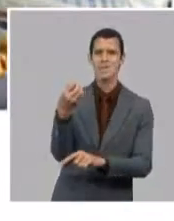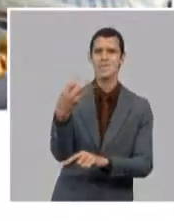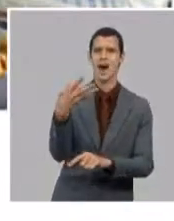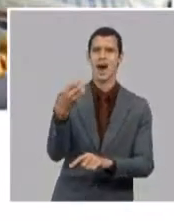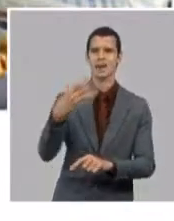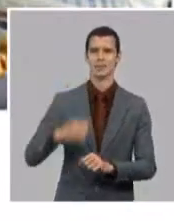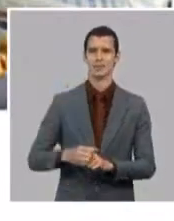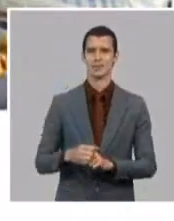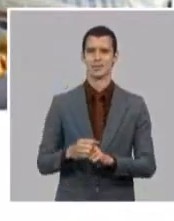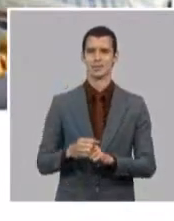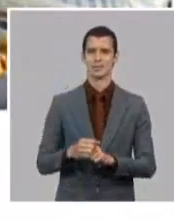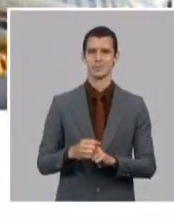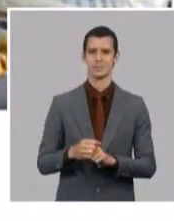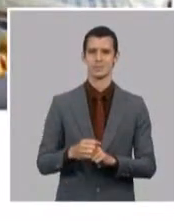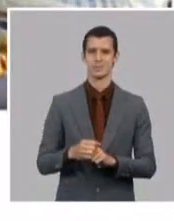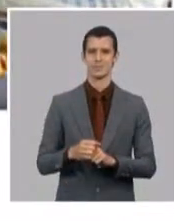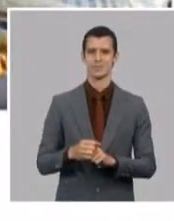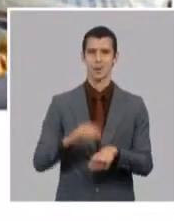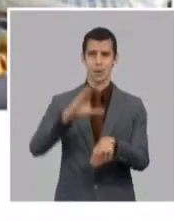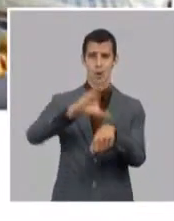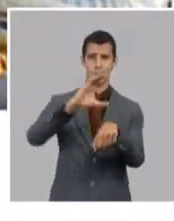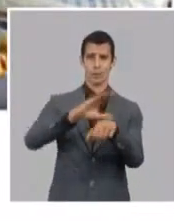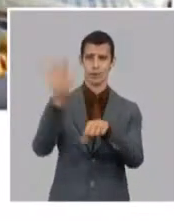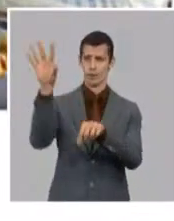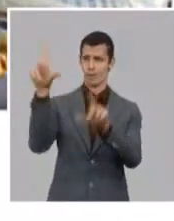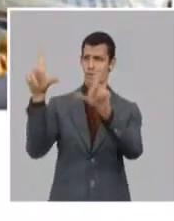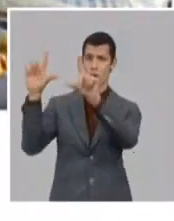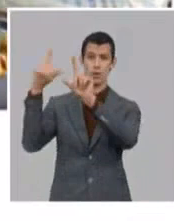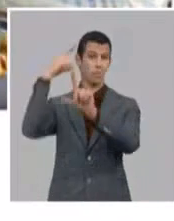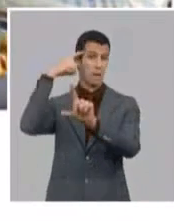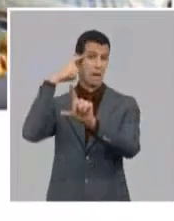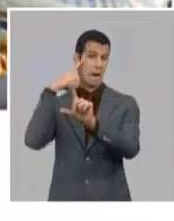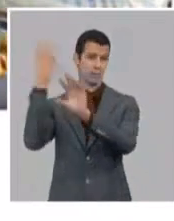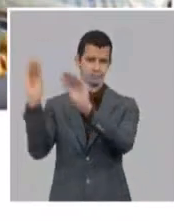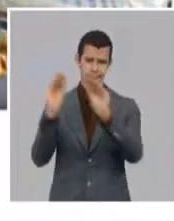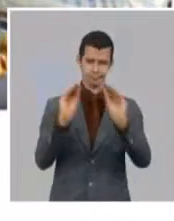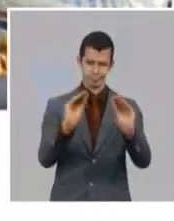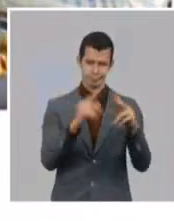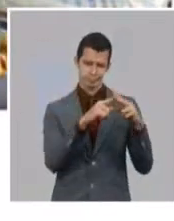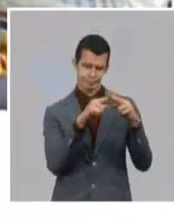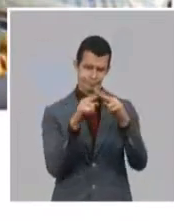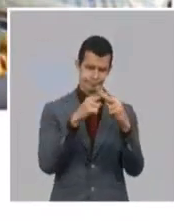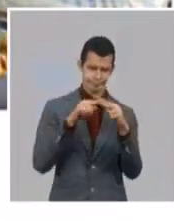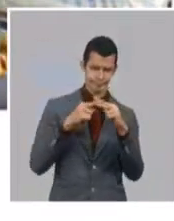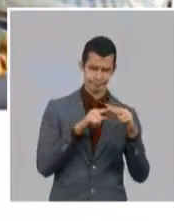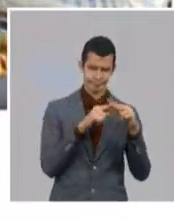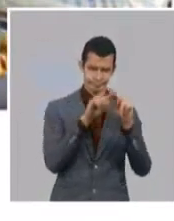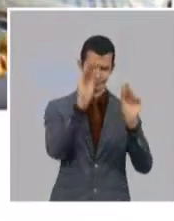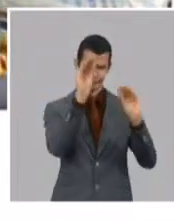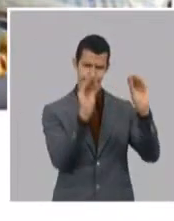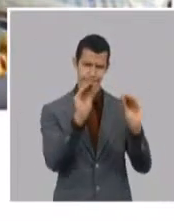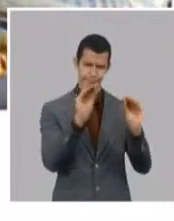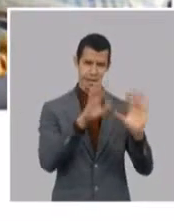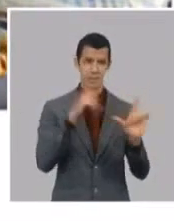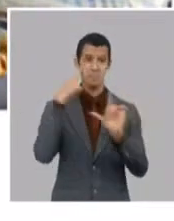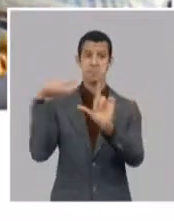Eso corresponde a esa foto cuando el general de ejército, por sus funciones como presidente del país, visitó la 14 cumbre